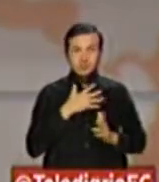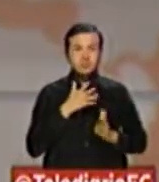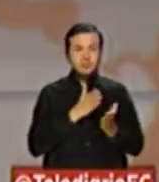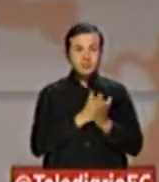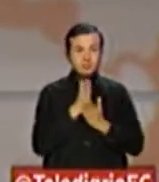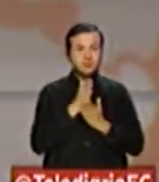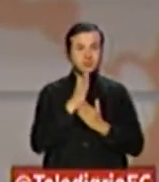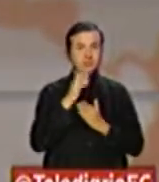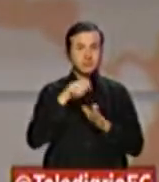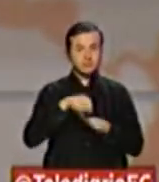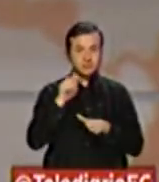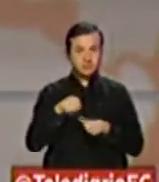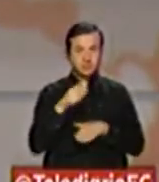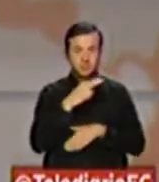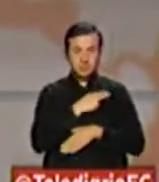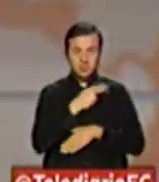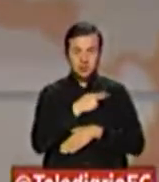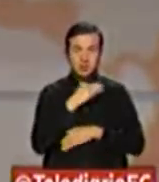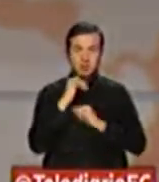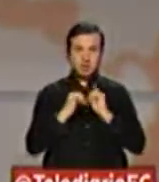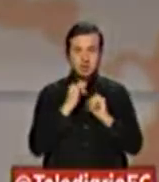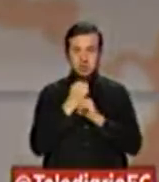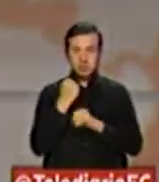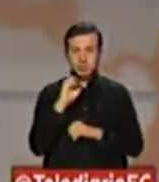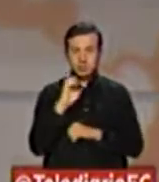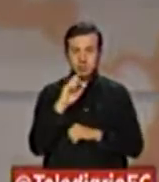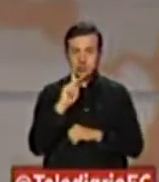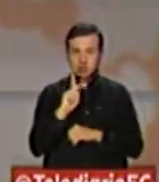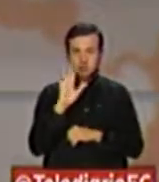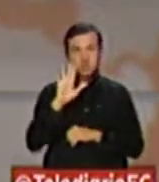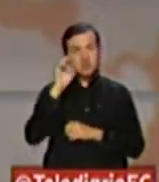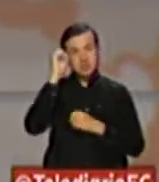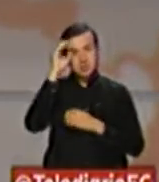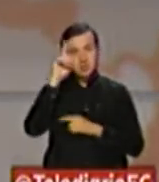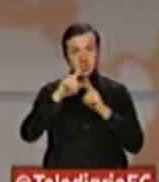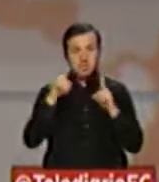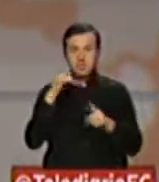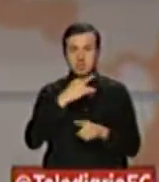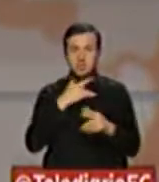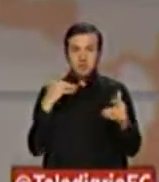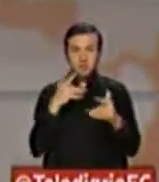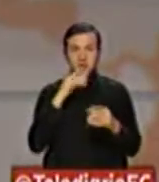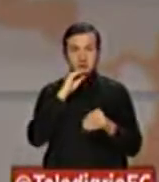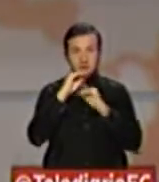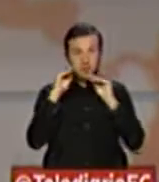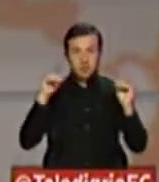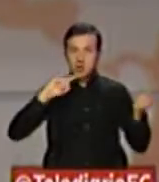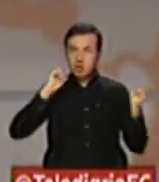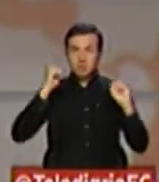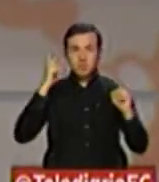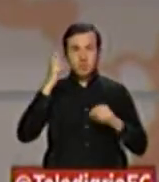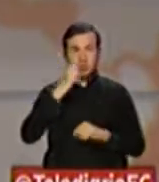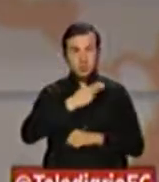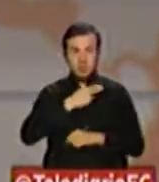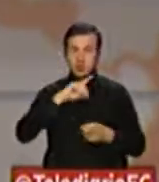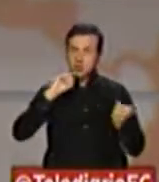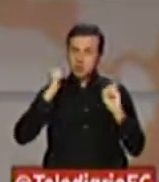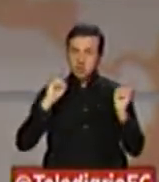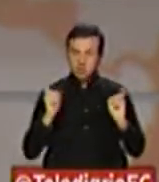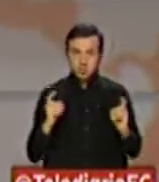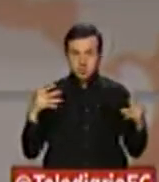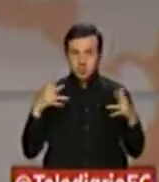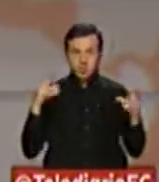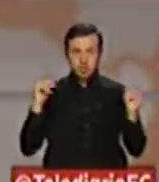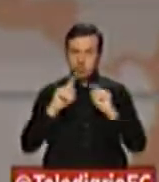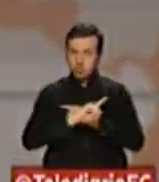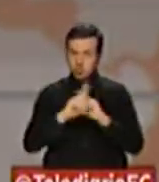de Derecho de la Universidad Internacional SEC, yo manejo un discurso que también puede a veces causar miedo. Yo creo que hay que repolitizar la universidad y no tengamos miedo